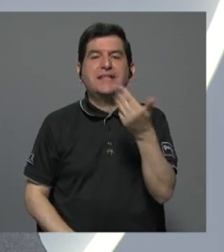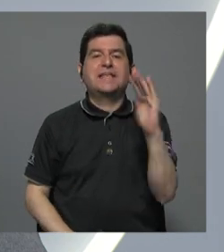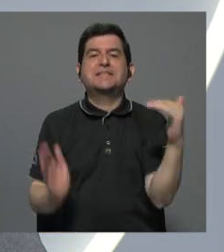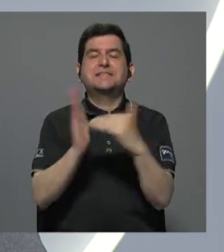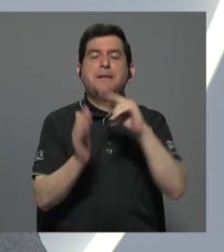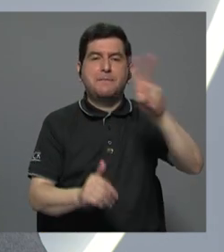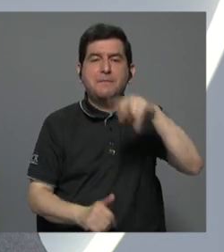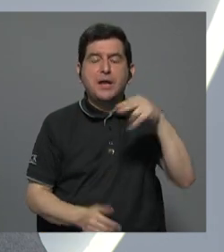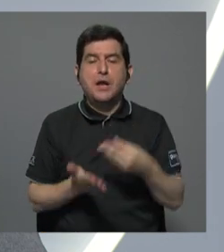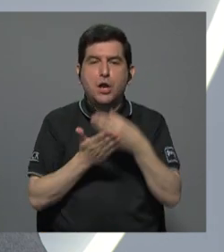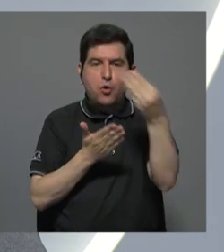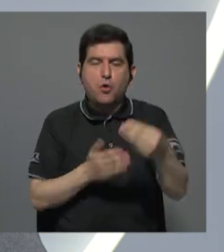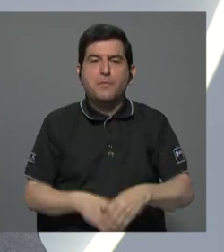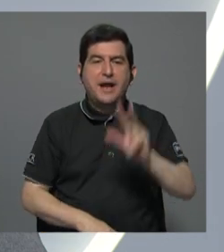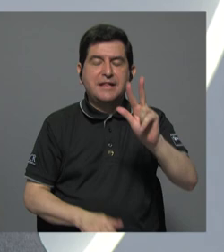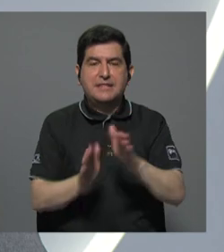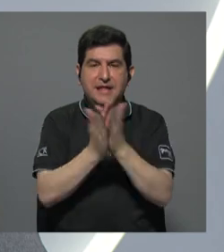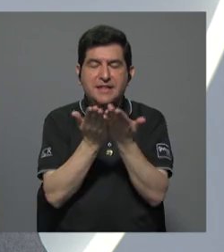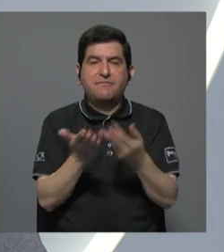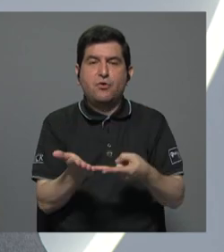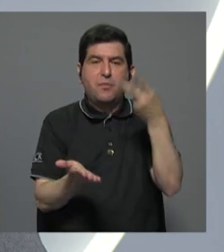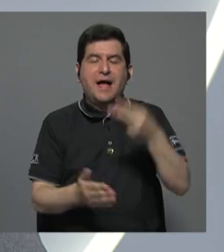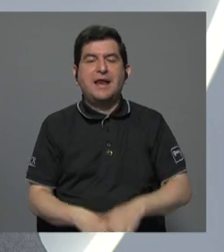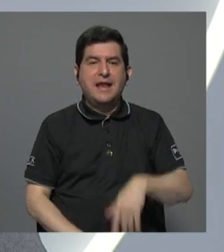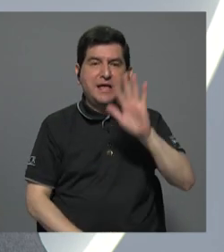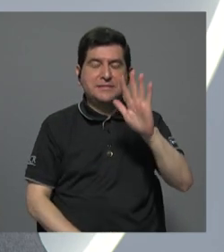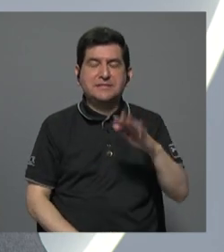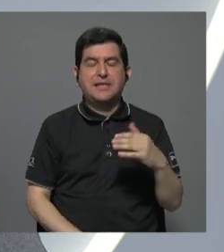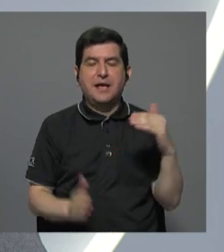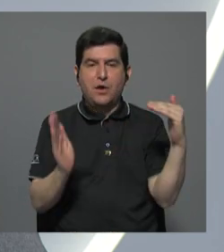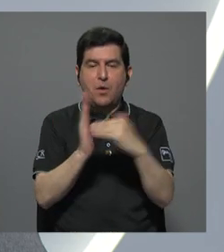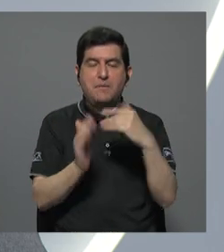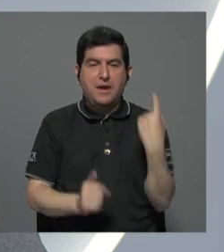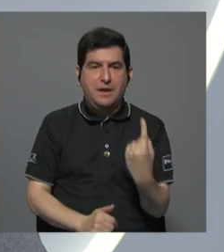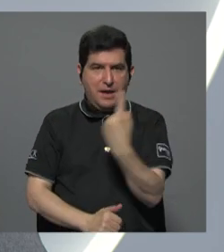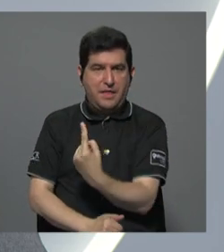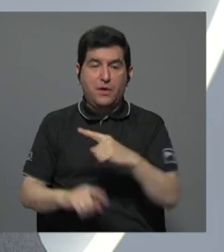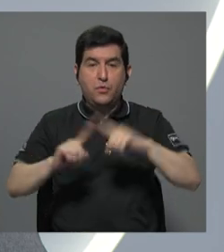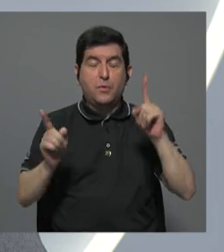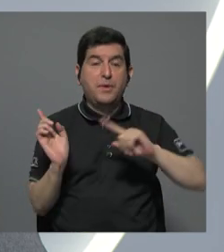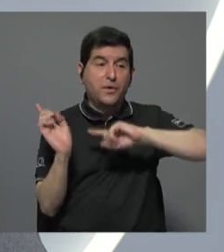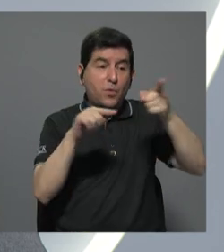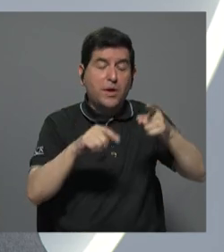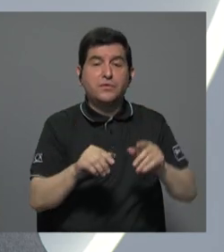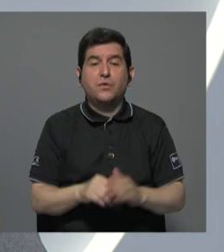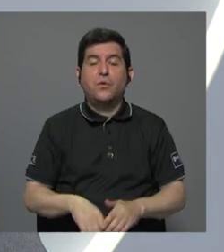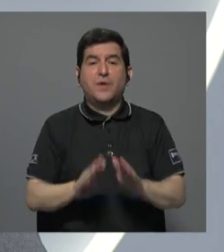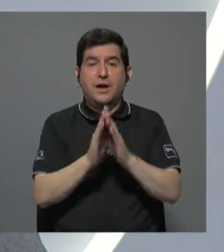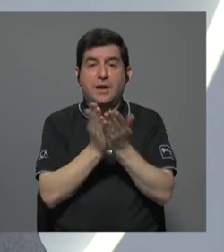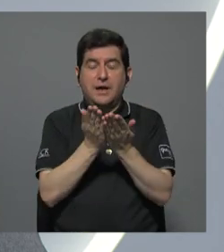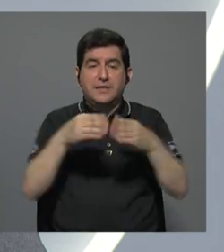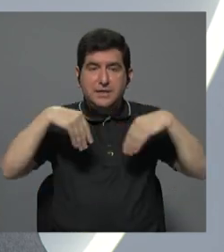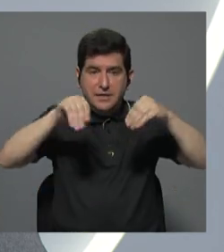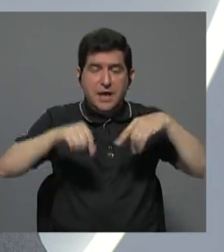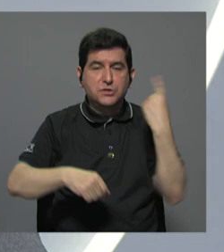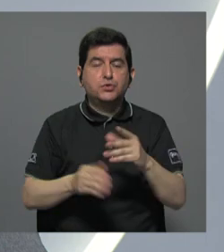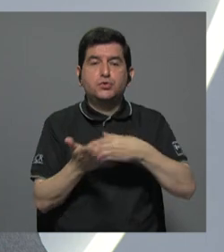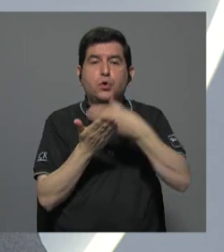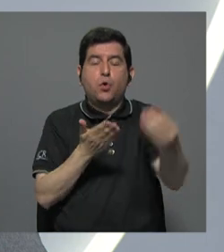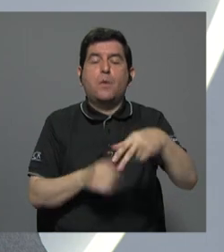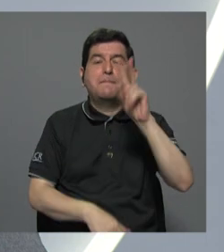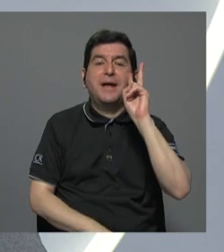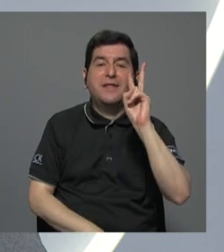colones para que se compre tres libros que valen cinco mil cada uno pero cuando llegue a la librería sólo como puede comprar